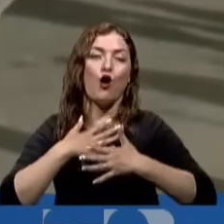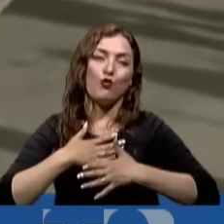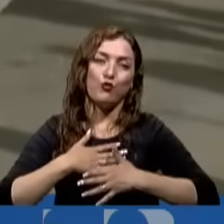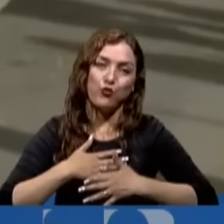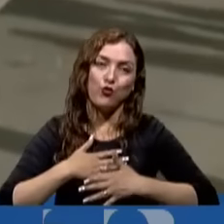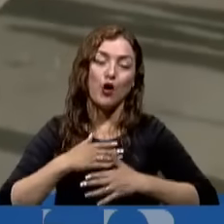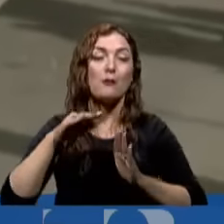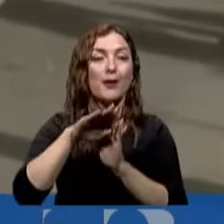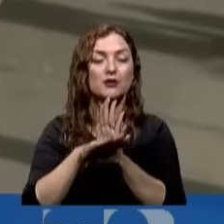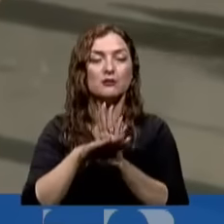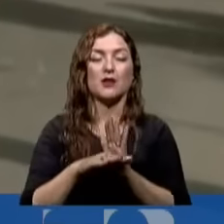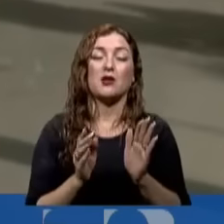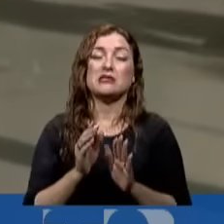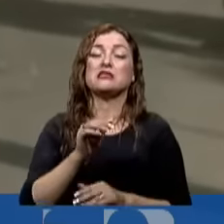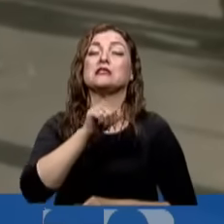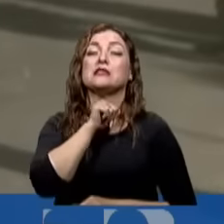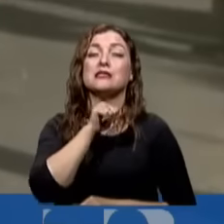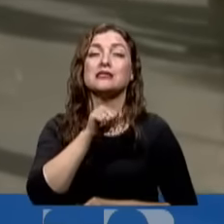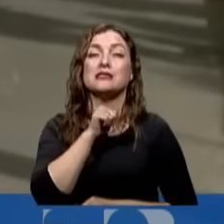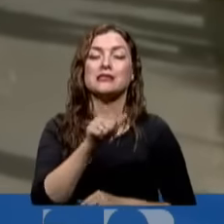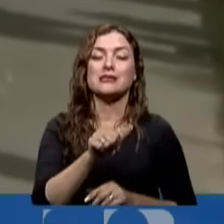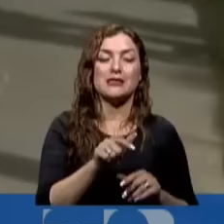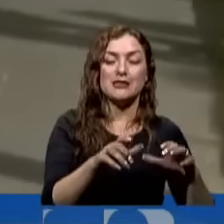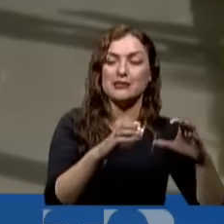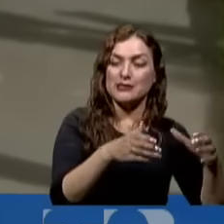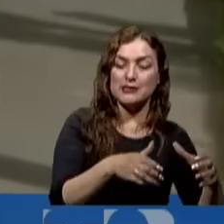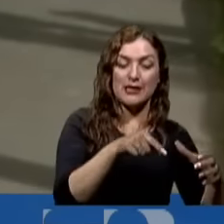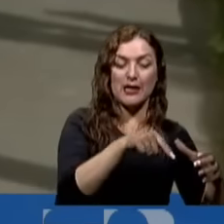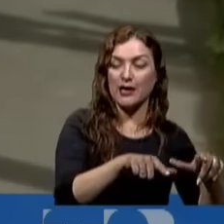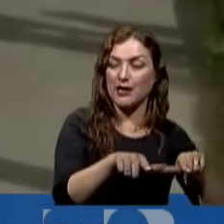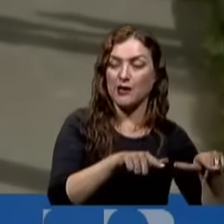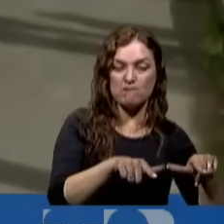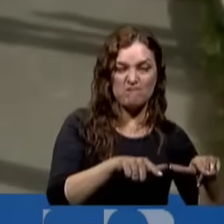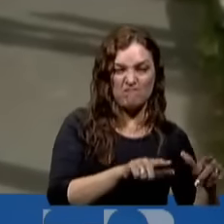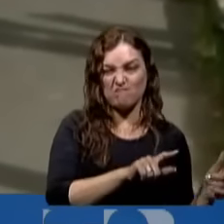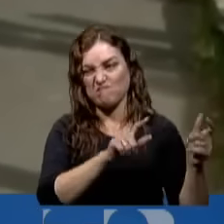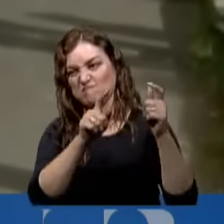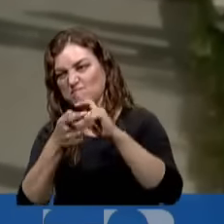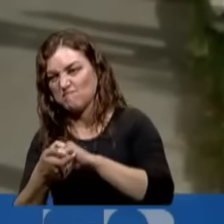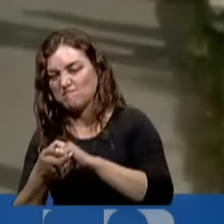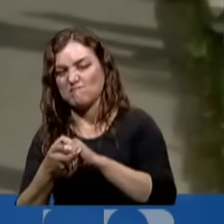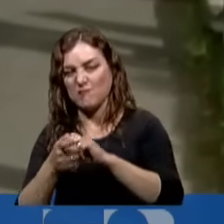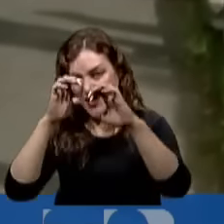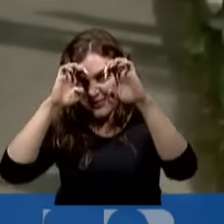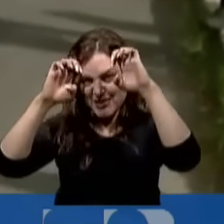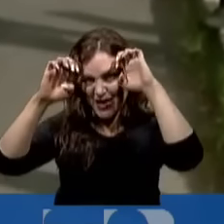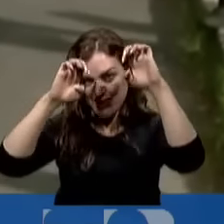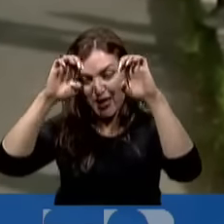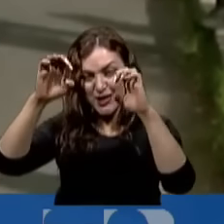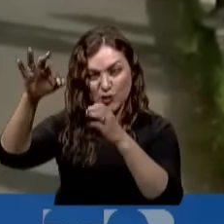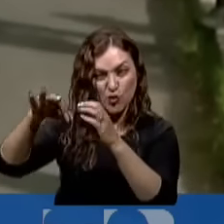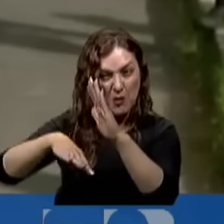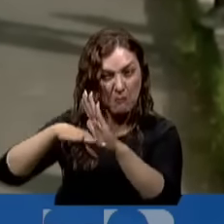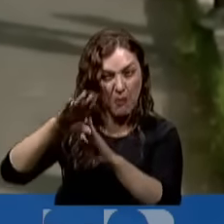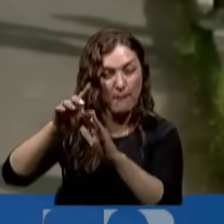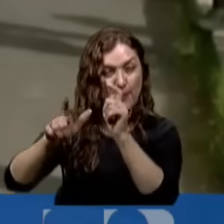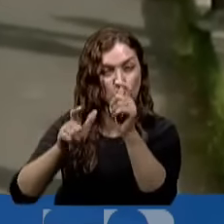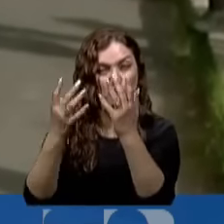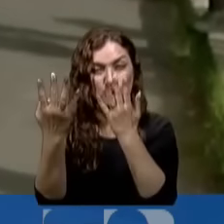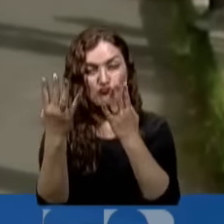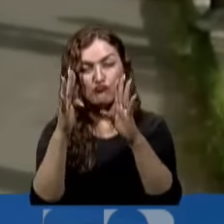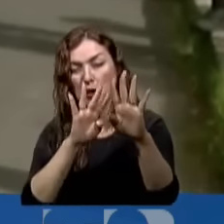contado, la delincuencia lo que hace es cambiar de estrategias y ya no se moviliza hacia las zonas más transitadas,